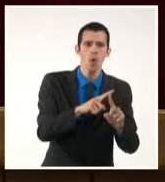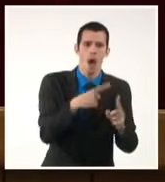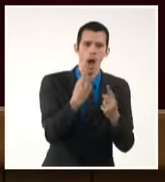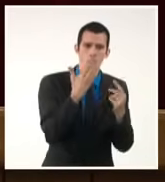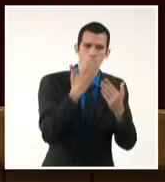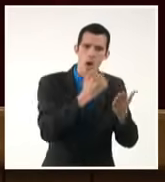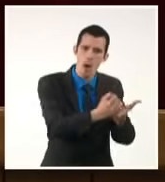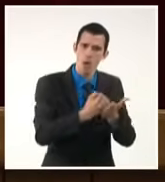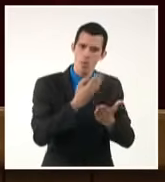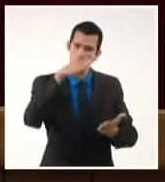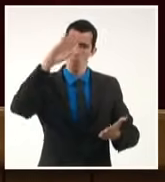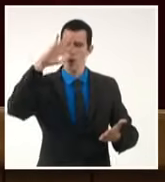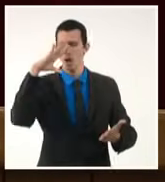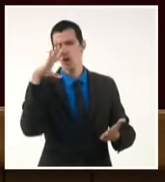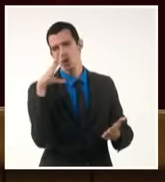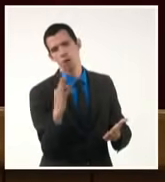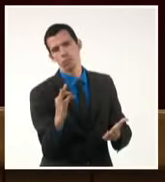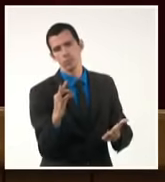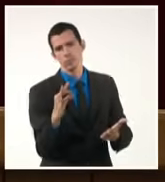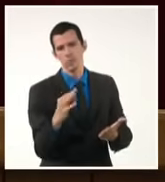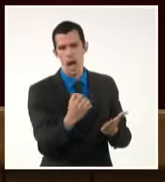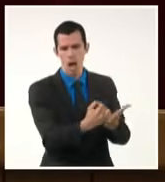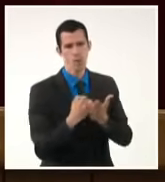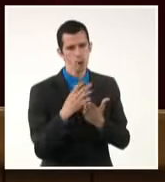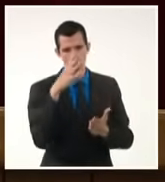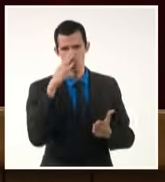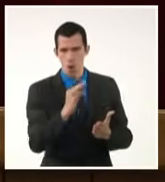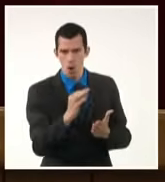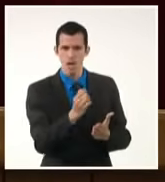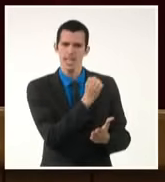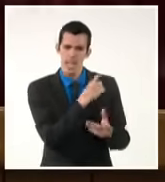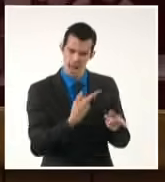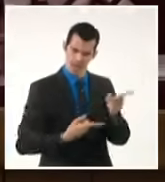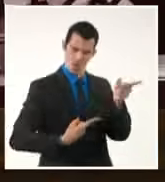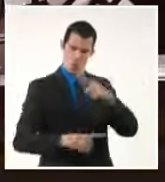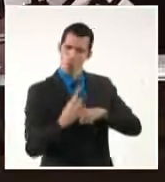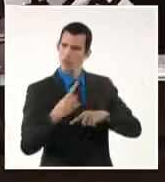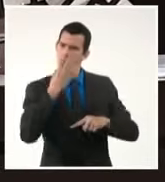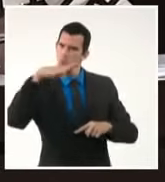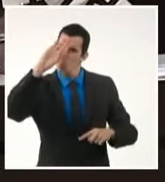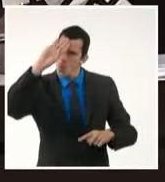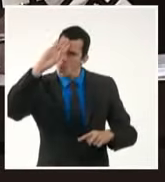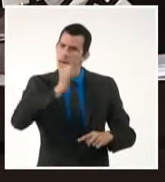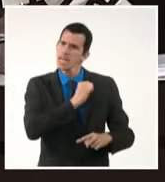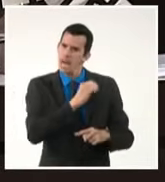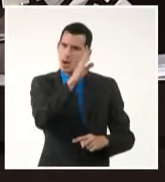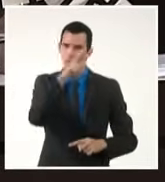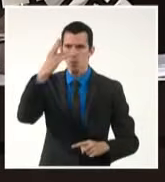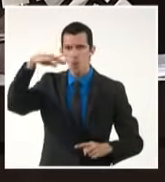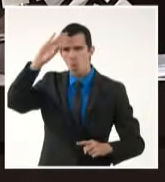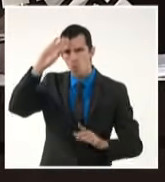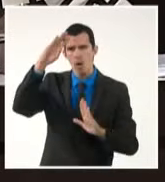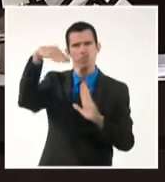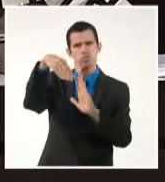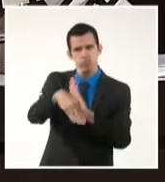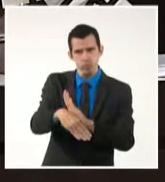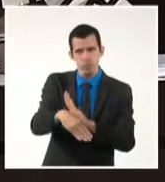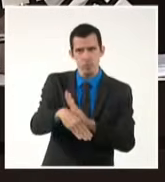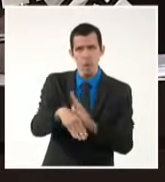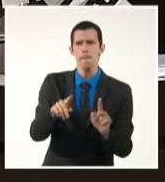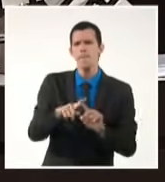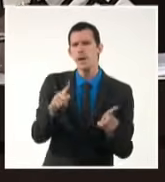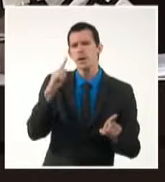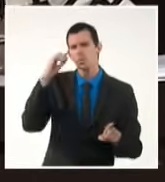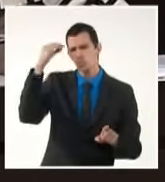ubicada muy cerca de la Casa Blanca. Exigimos a las autoridades norteamericanas que investiguen